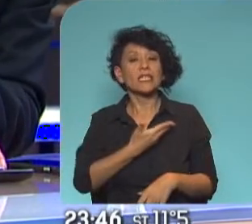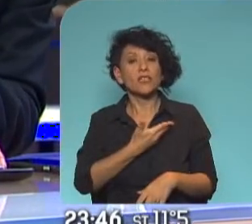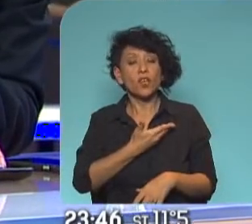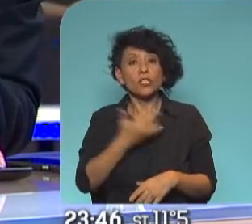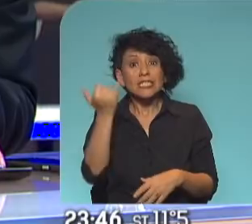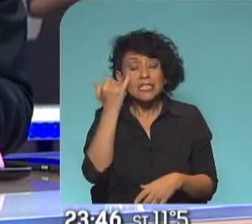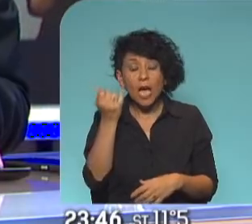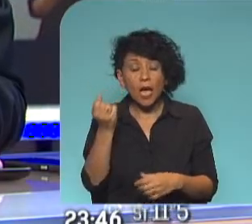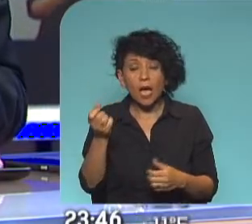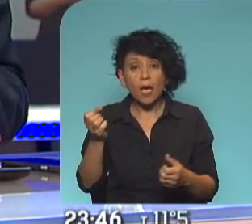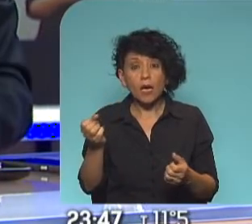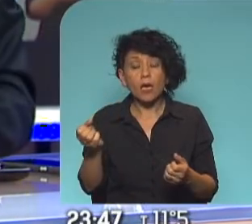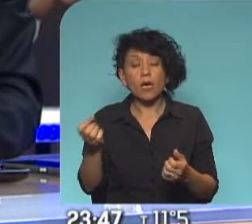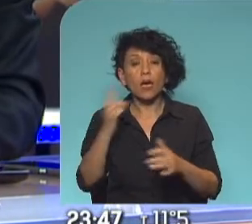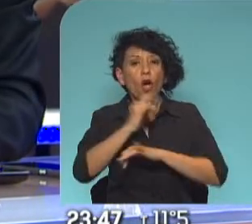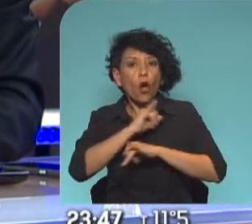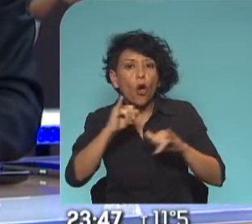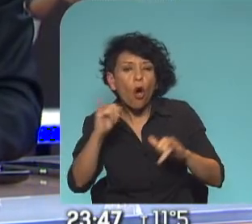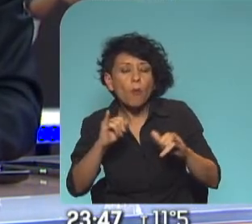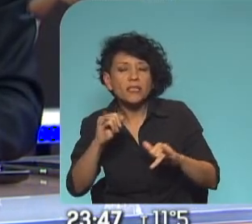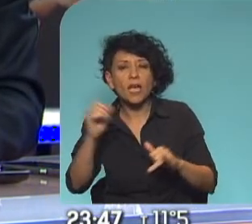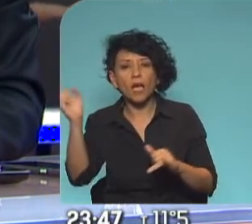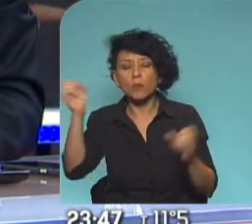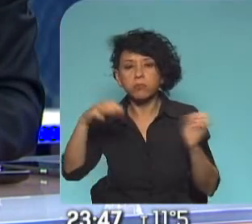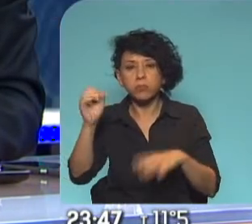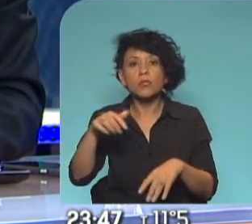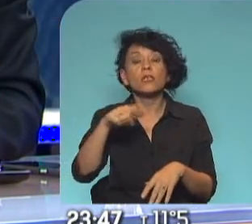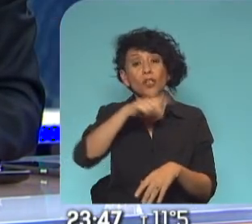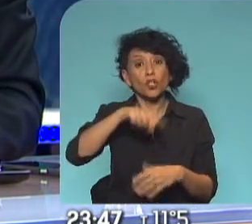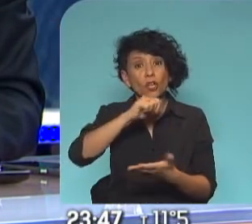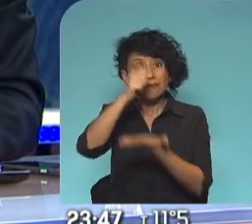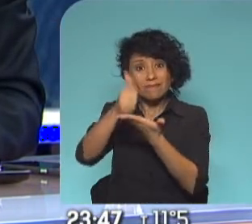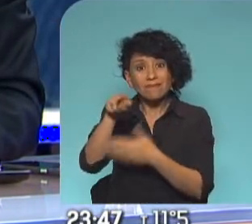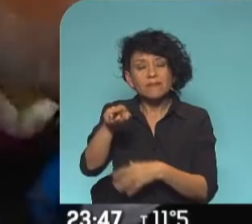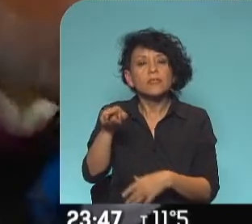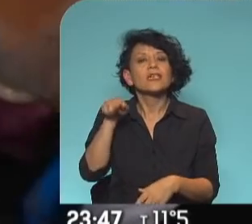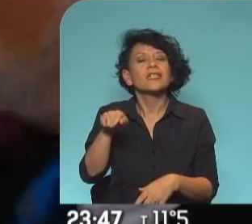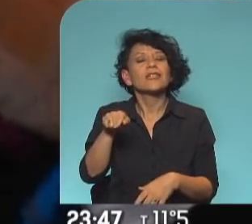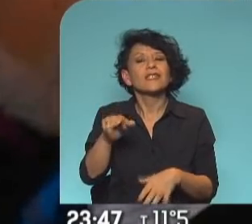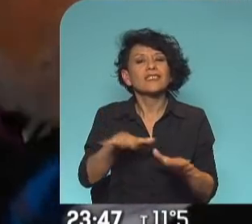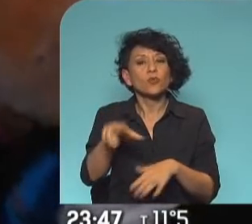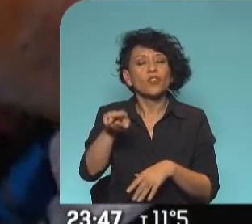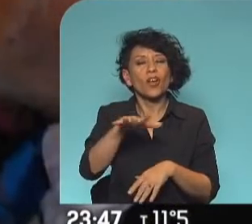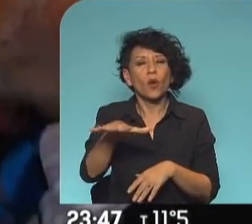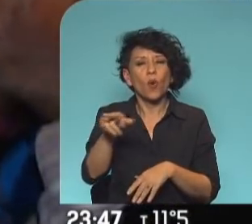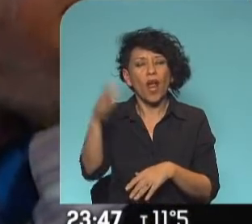llegar las primeras repercusiones. Así es, estuvimos allá y esto sucedía en el lugar del debate. Fernández